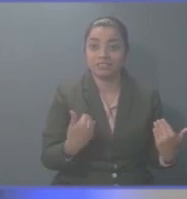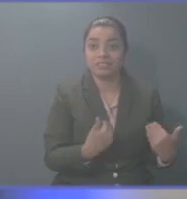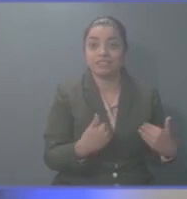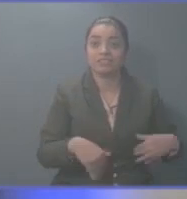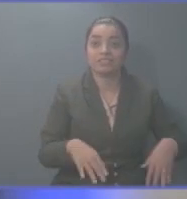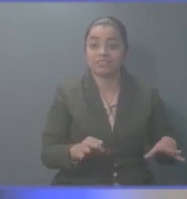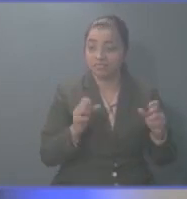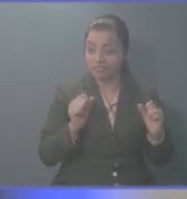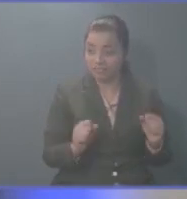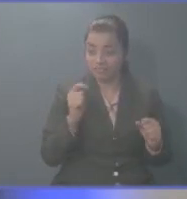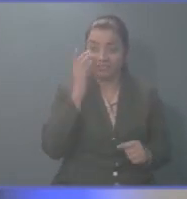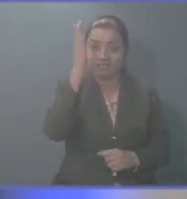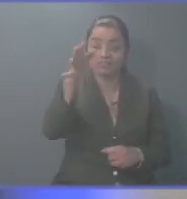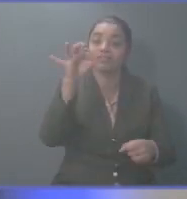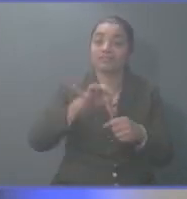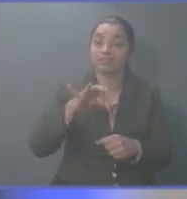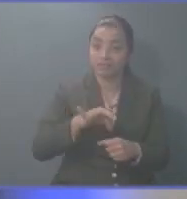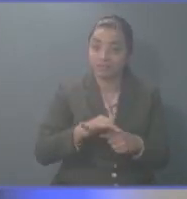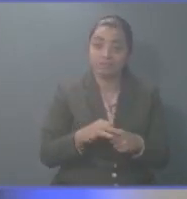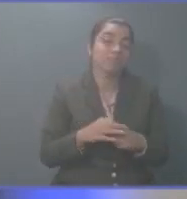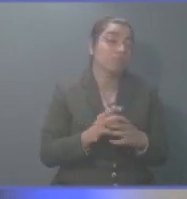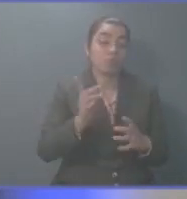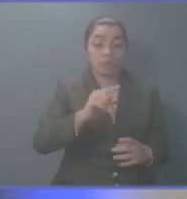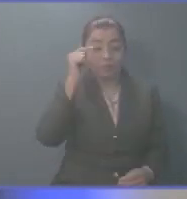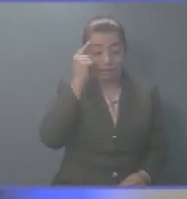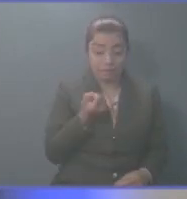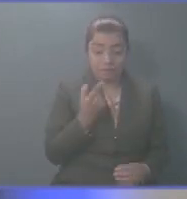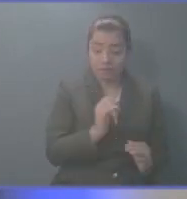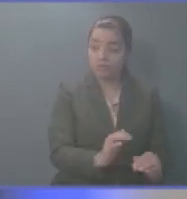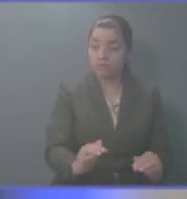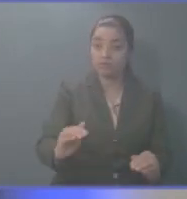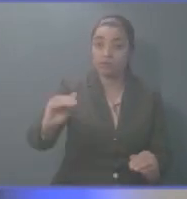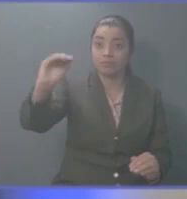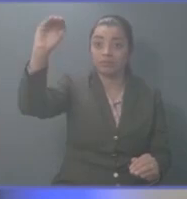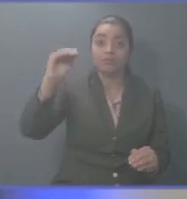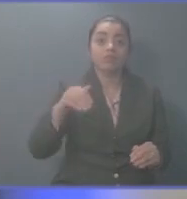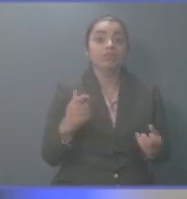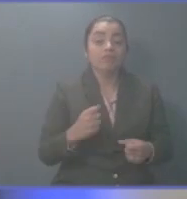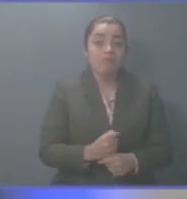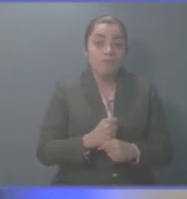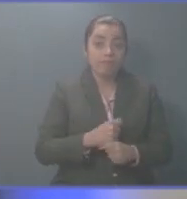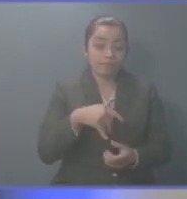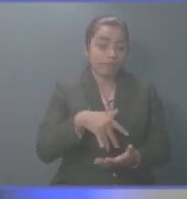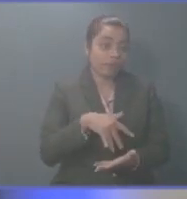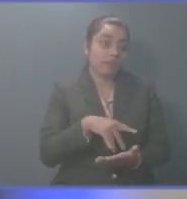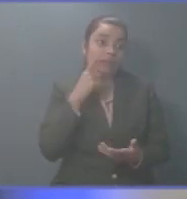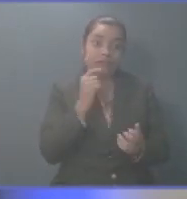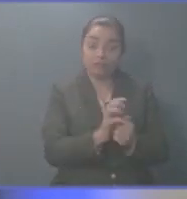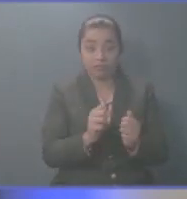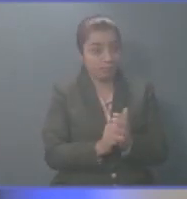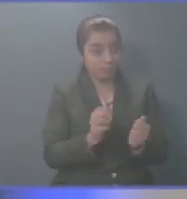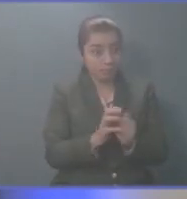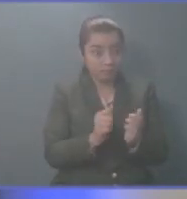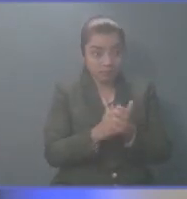ya no pensar en las próximas elecciones, sino en las próximas generaciones. Tenemos que garantizarle a la población que este problema del agua no se va